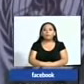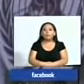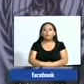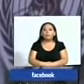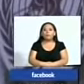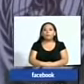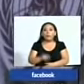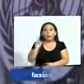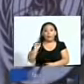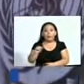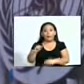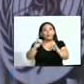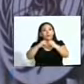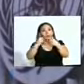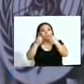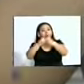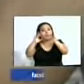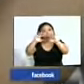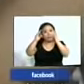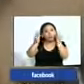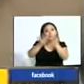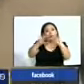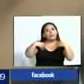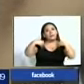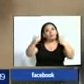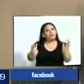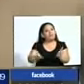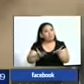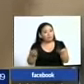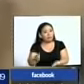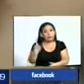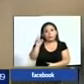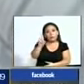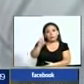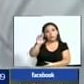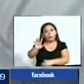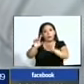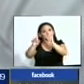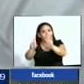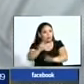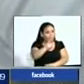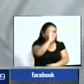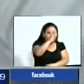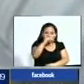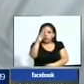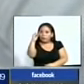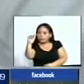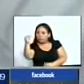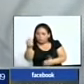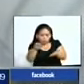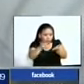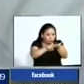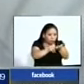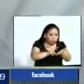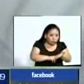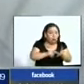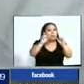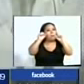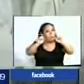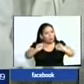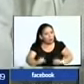La Organización Mundial de la Salud anunció la lista inicial de 156 países que se han unido en una red para el